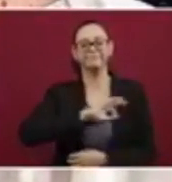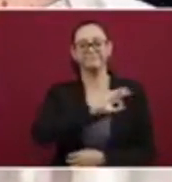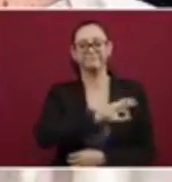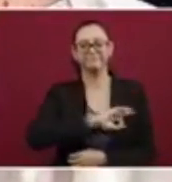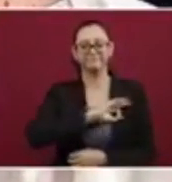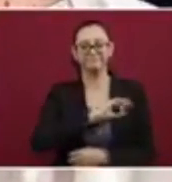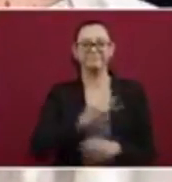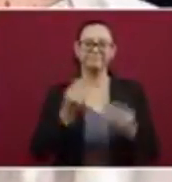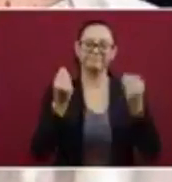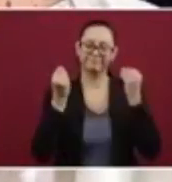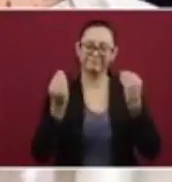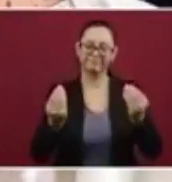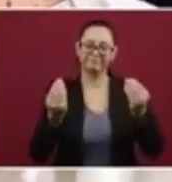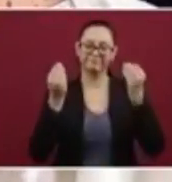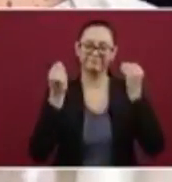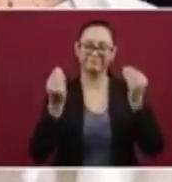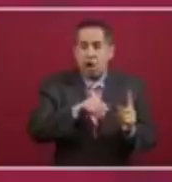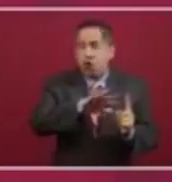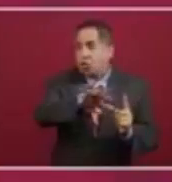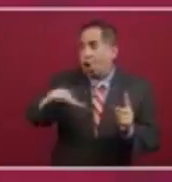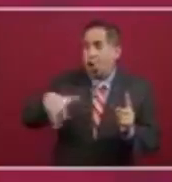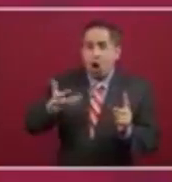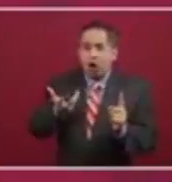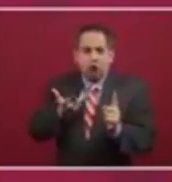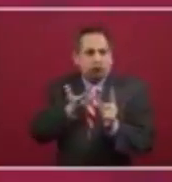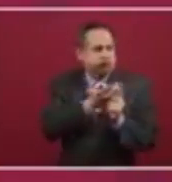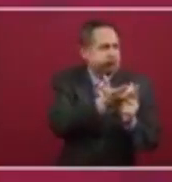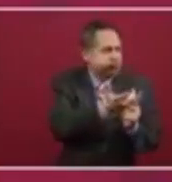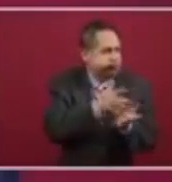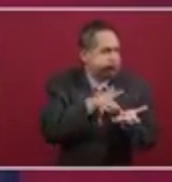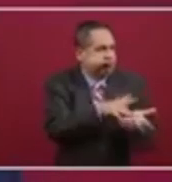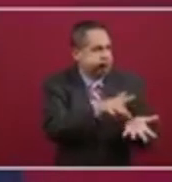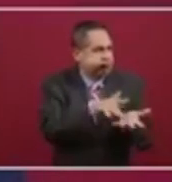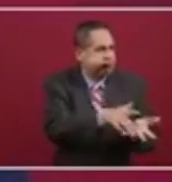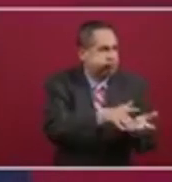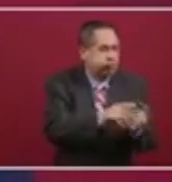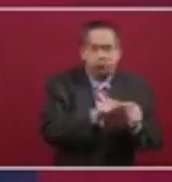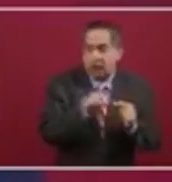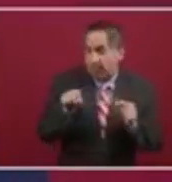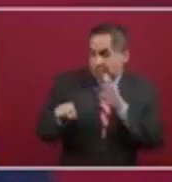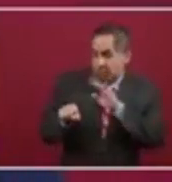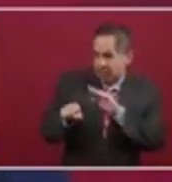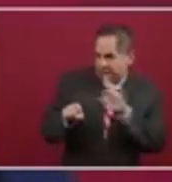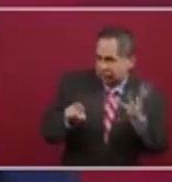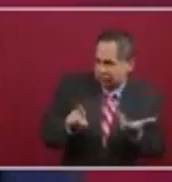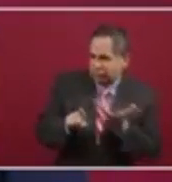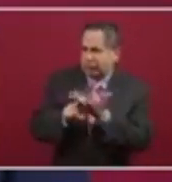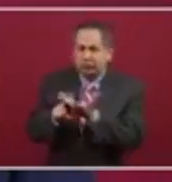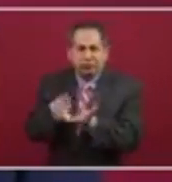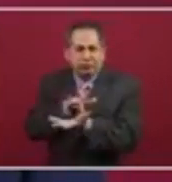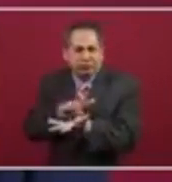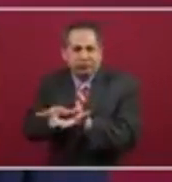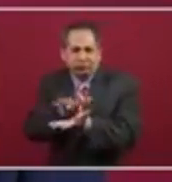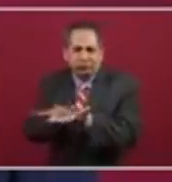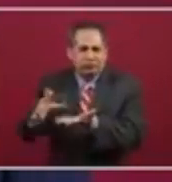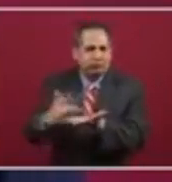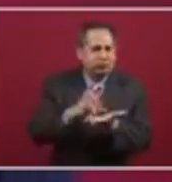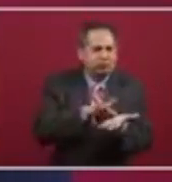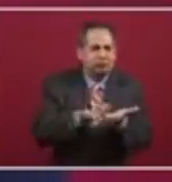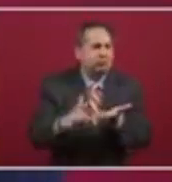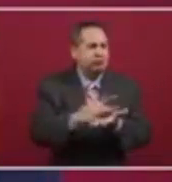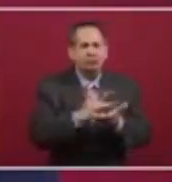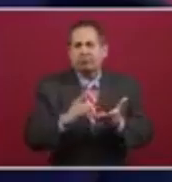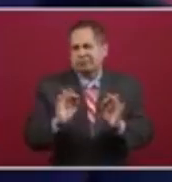El primer mandatario anunció que con la rehabilitación de las refinerías con las que cuenta el país y la construcción de una nueva en Dos